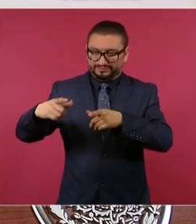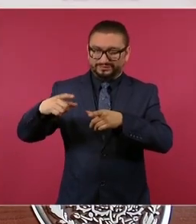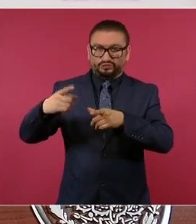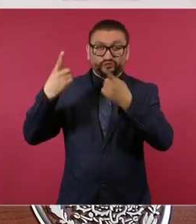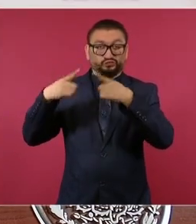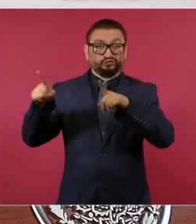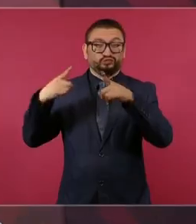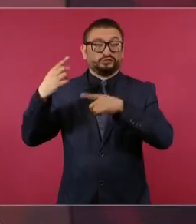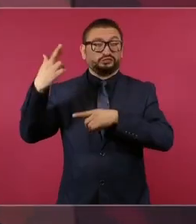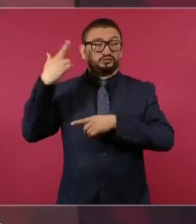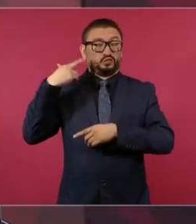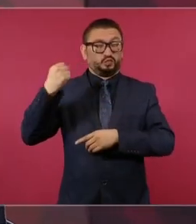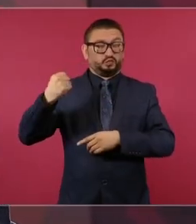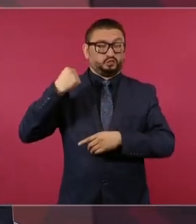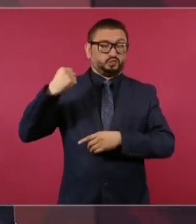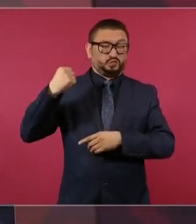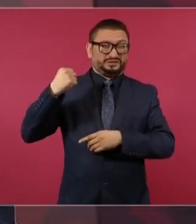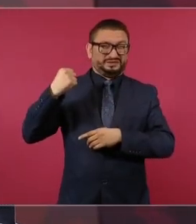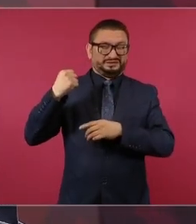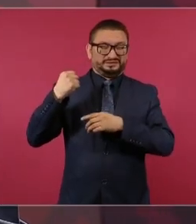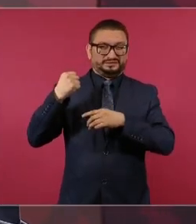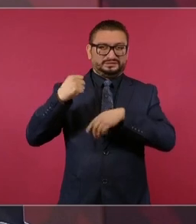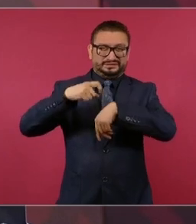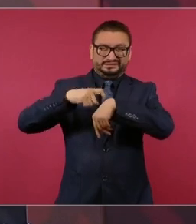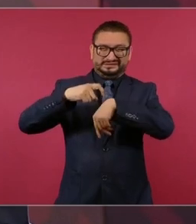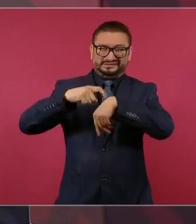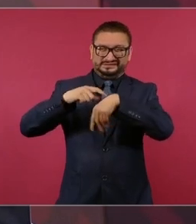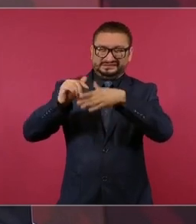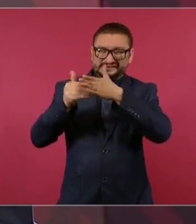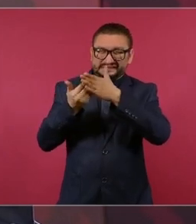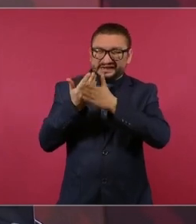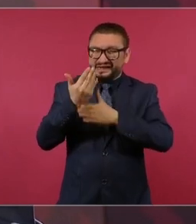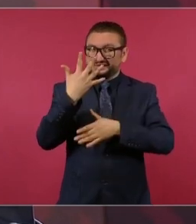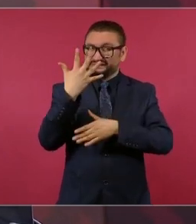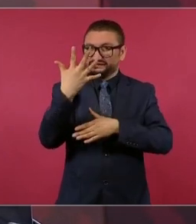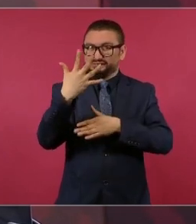todo volumen, a las 5 de la mañana,